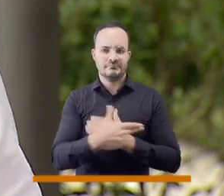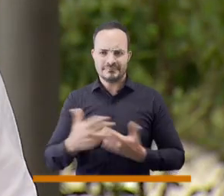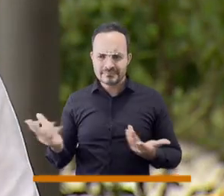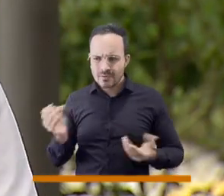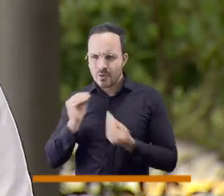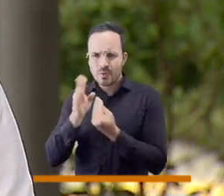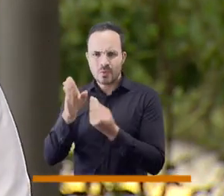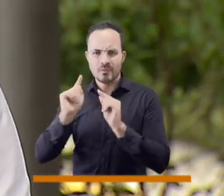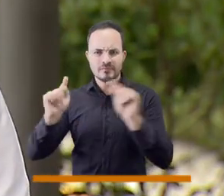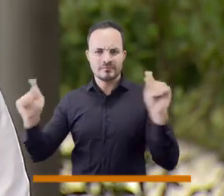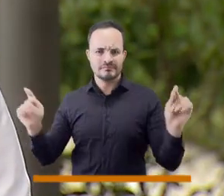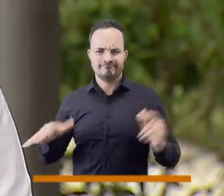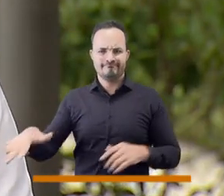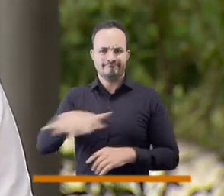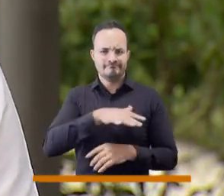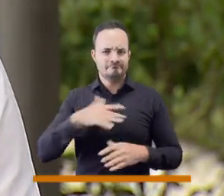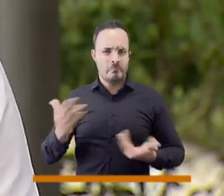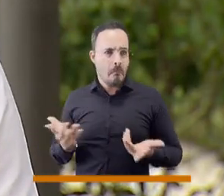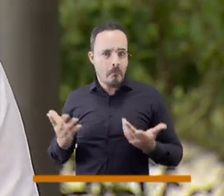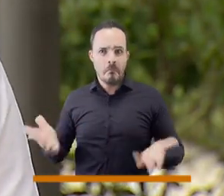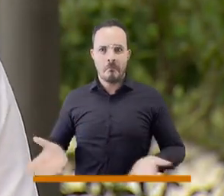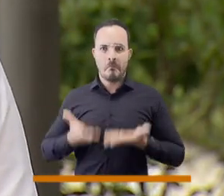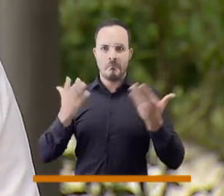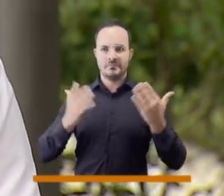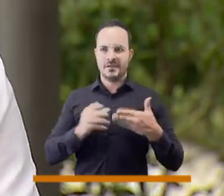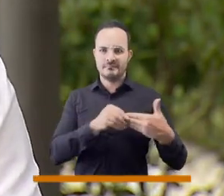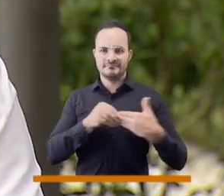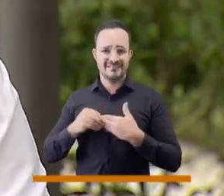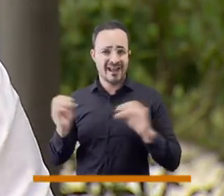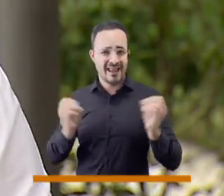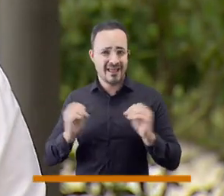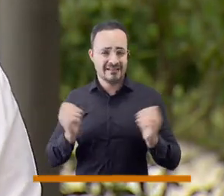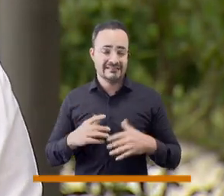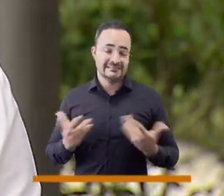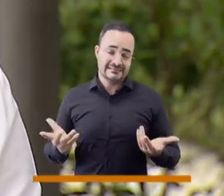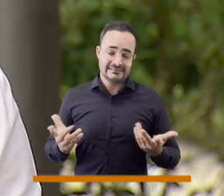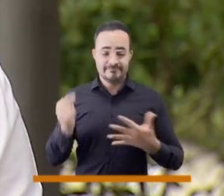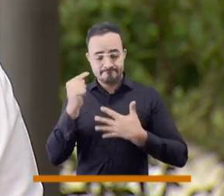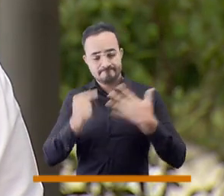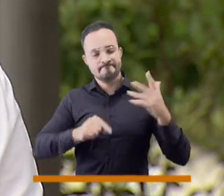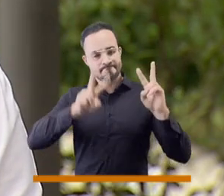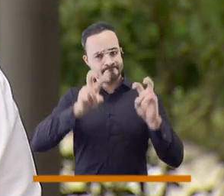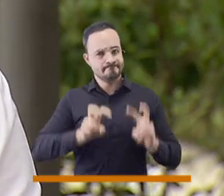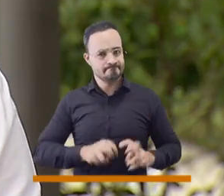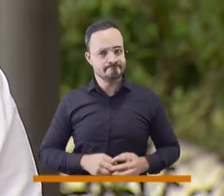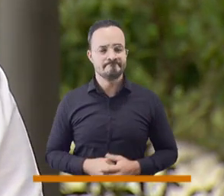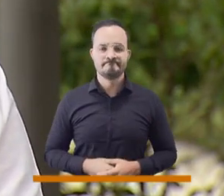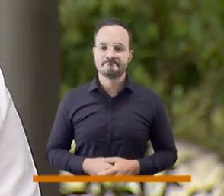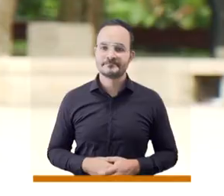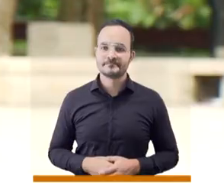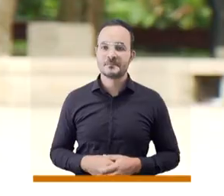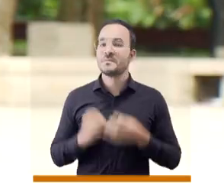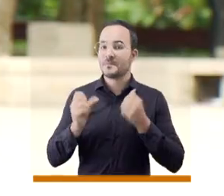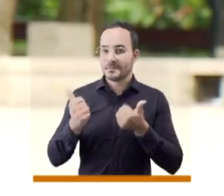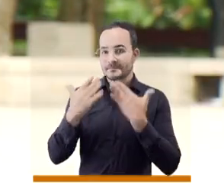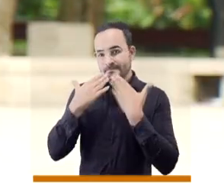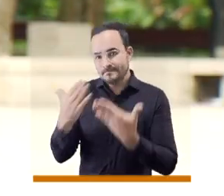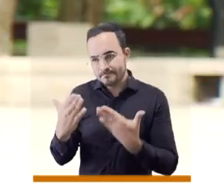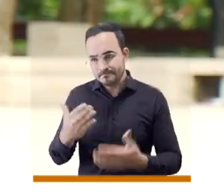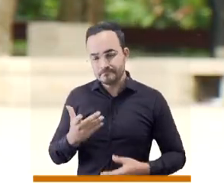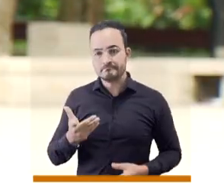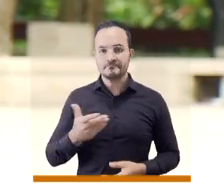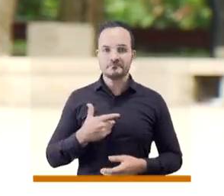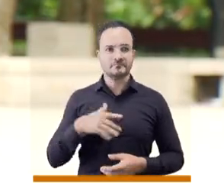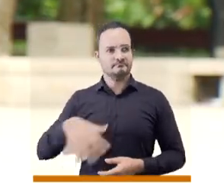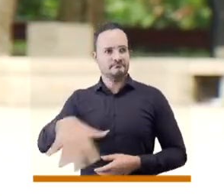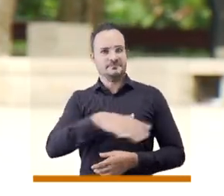mes y medio los clubes sin apoyo del INDER. Realmente es volverle a meter alma, vida y corazón a cada uno de esos temas. Tengo que preguntarle, obviamente aprovechando este escenario